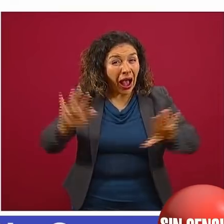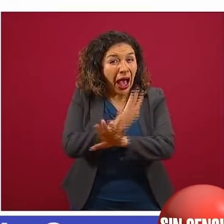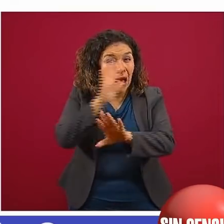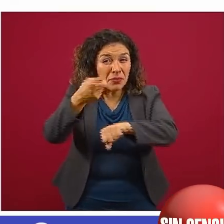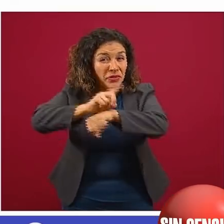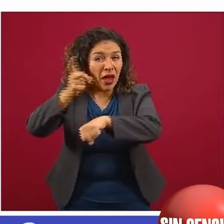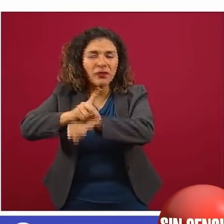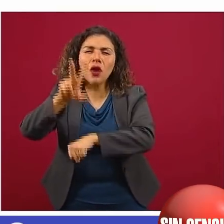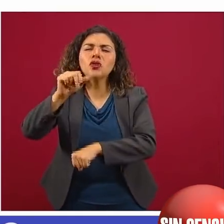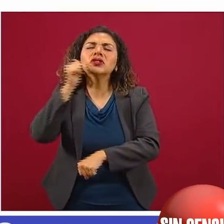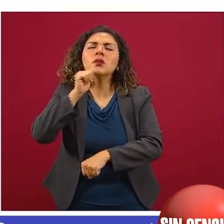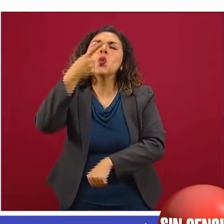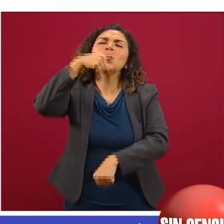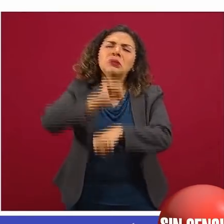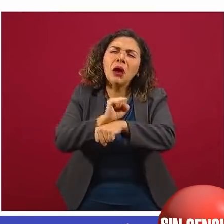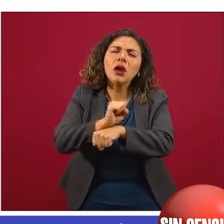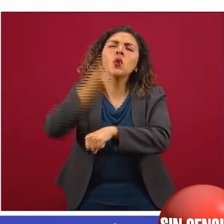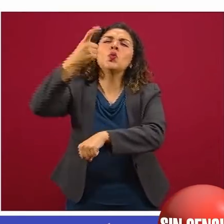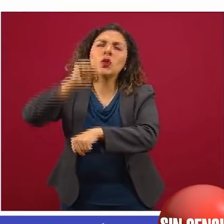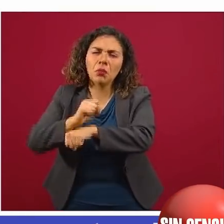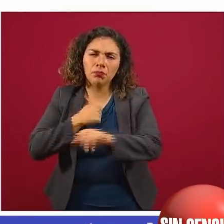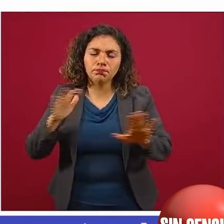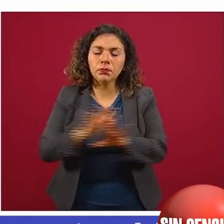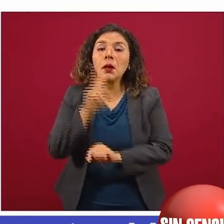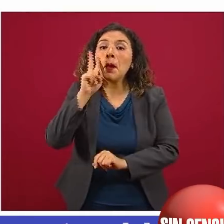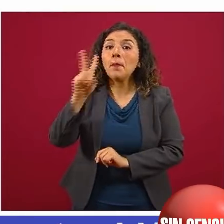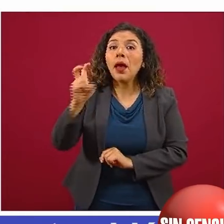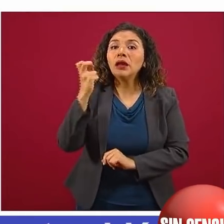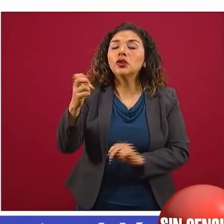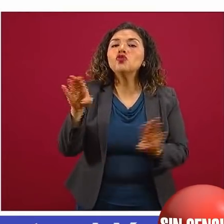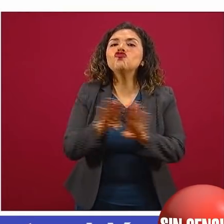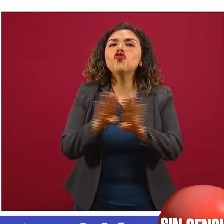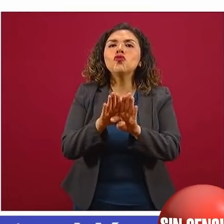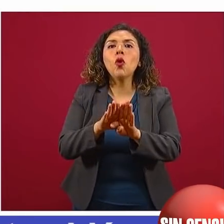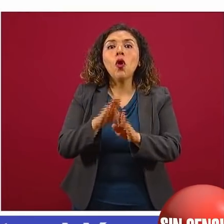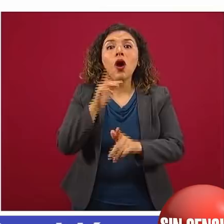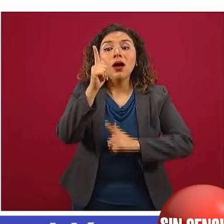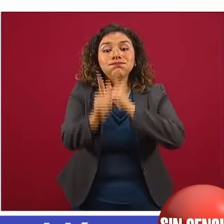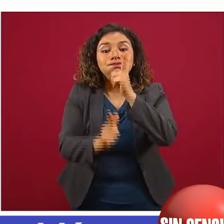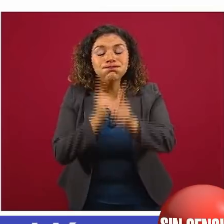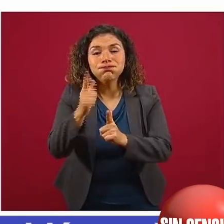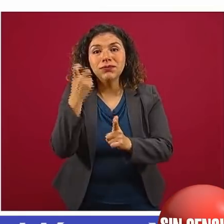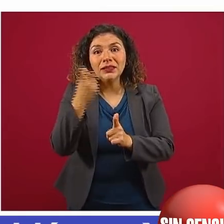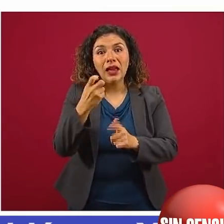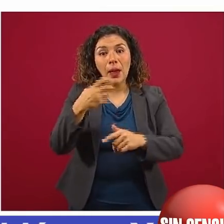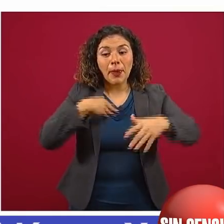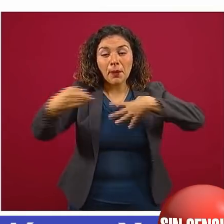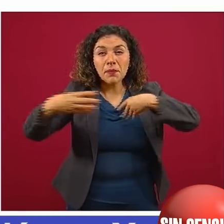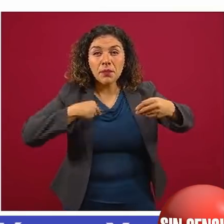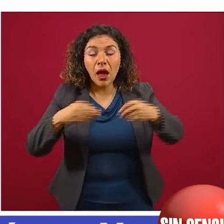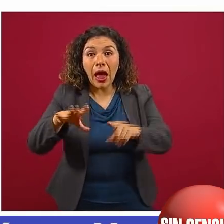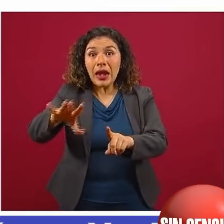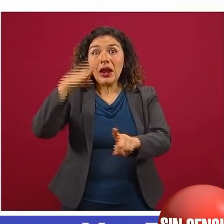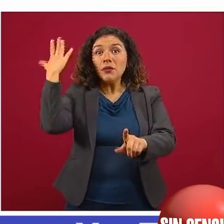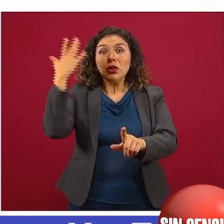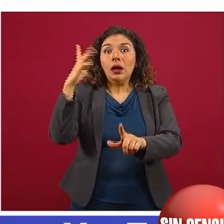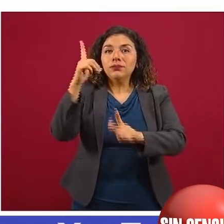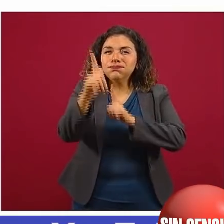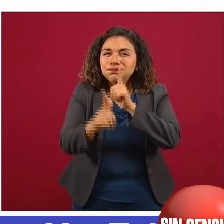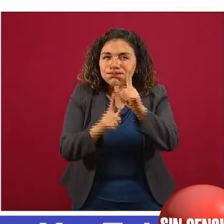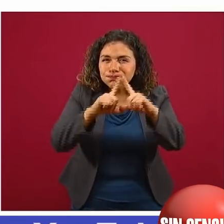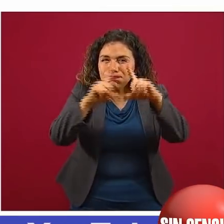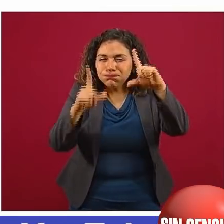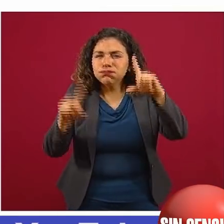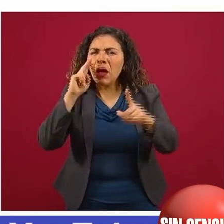día a día, pero es la velocidad a la que crece la epidemia. Algunas personas se inquietan y se